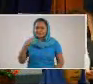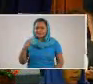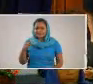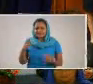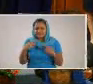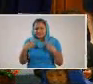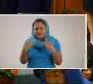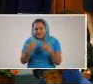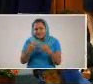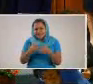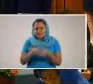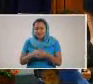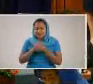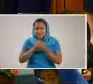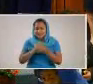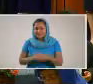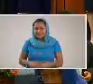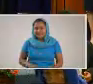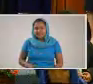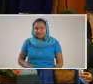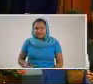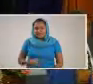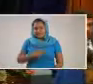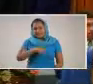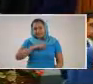una amistad personal con Él,